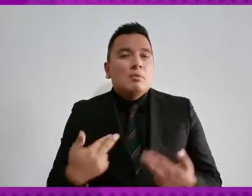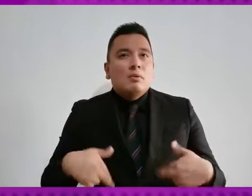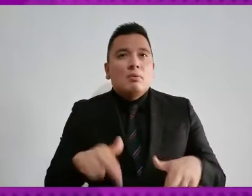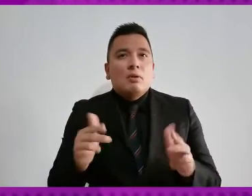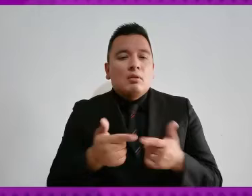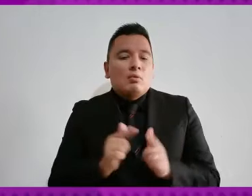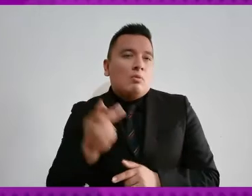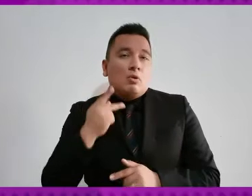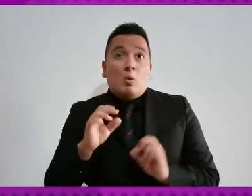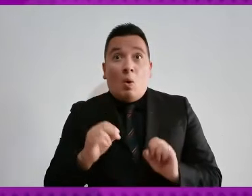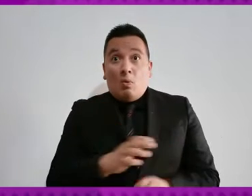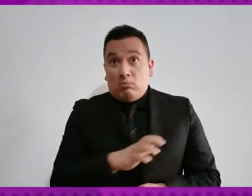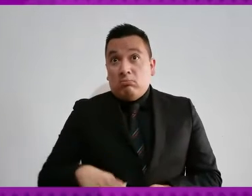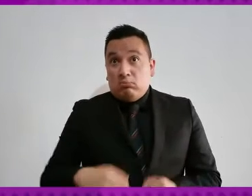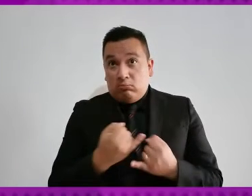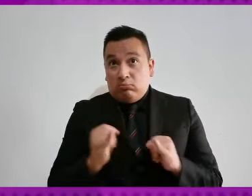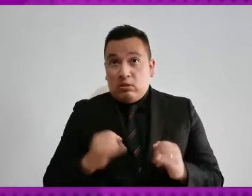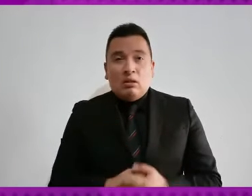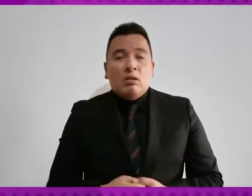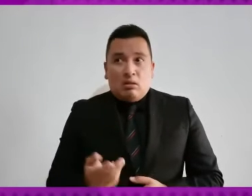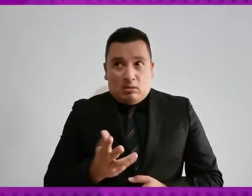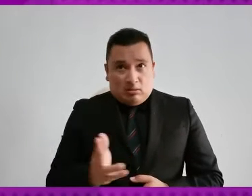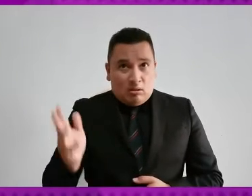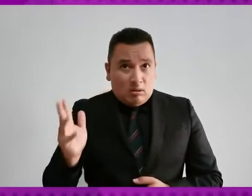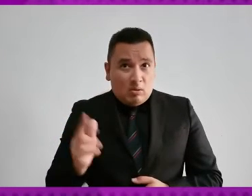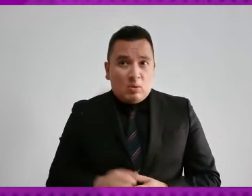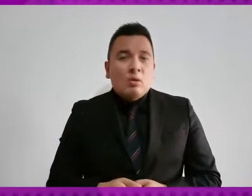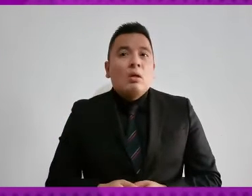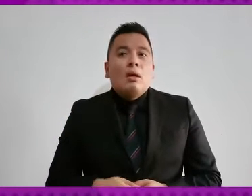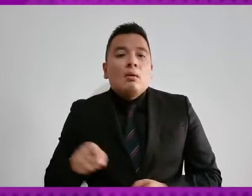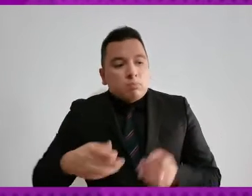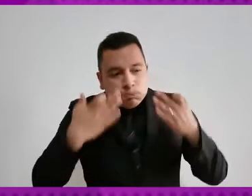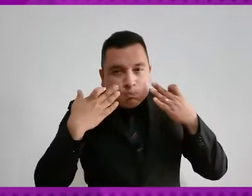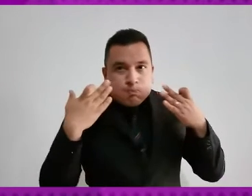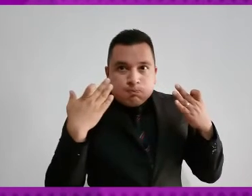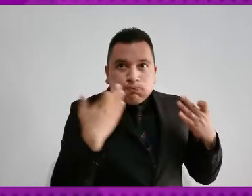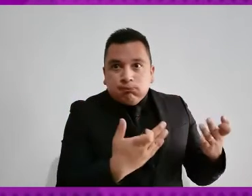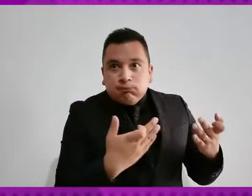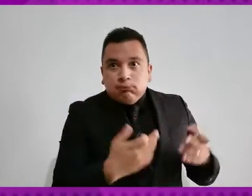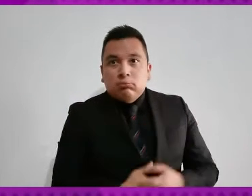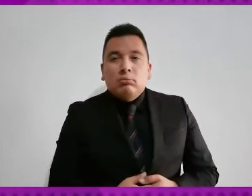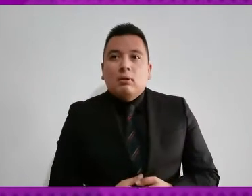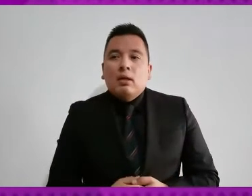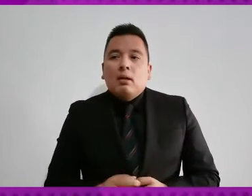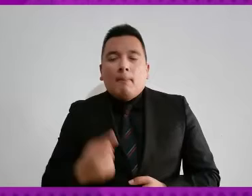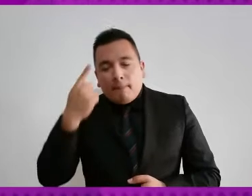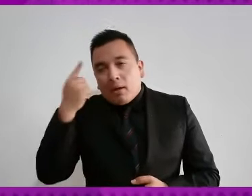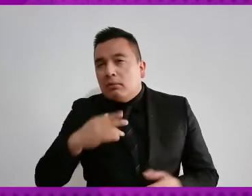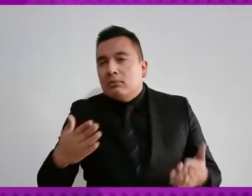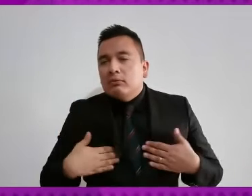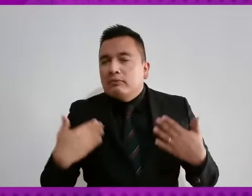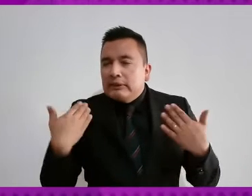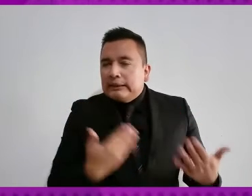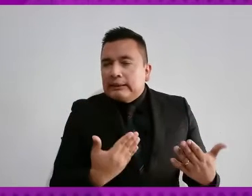políticos y candidaturas independientes, porque en efecto, entre ellos son los que le dan vigilancia y tienen esta certeza